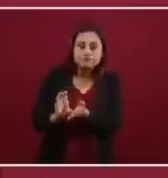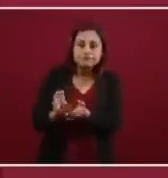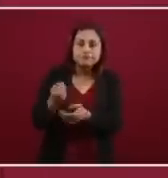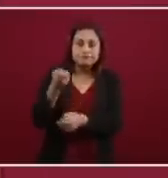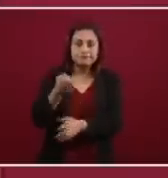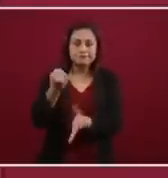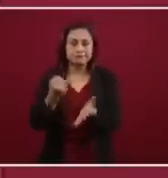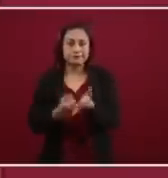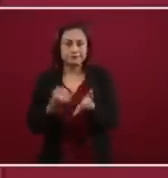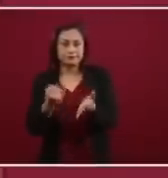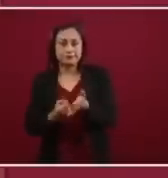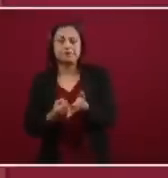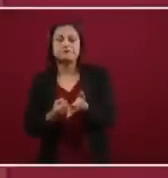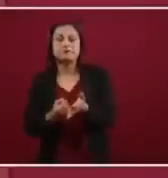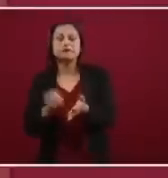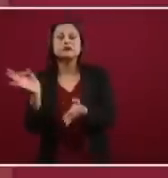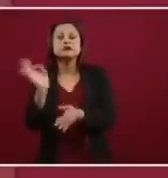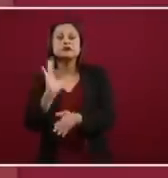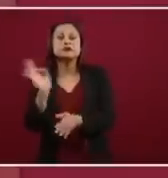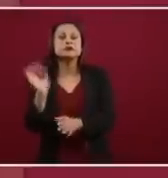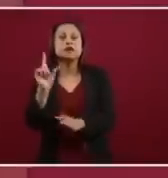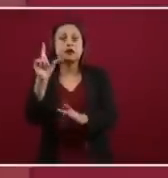soberana,